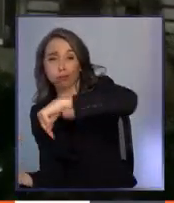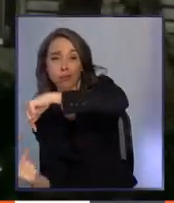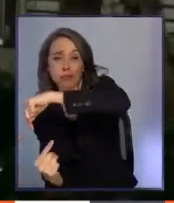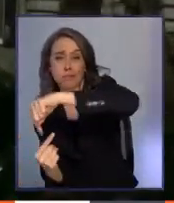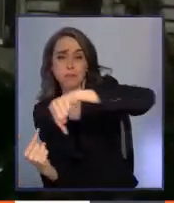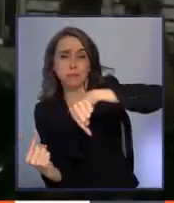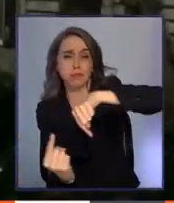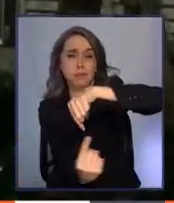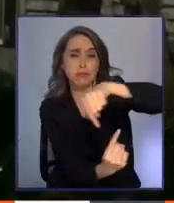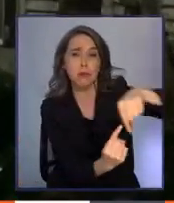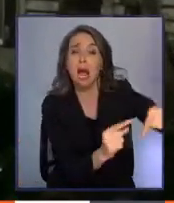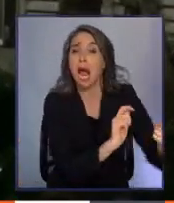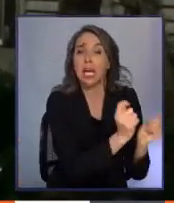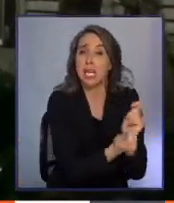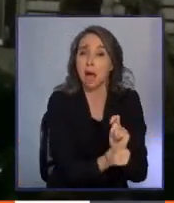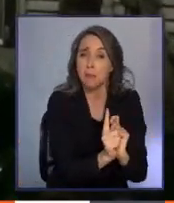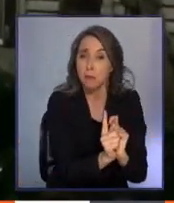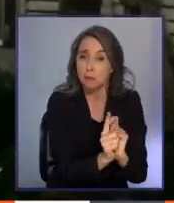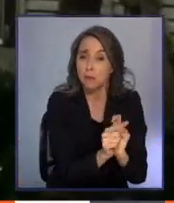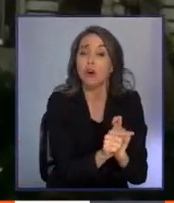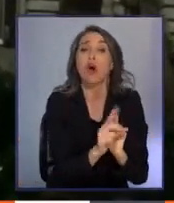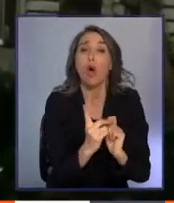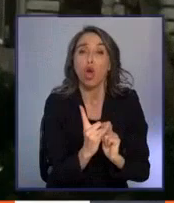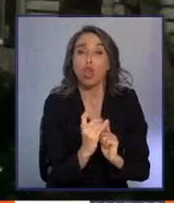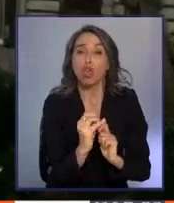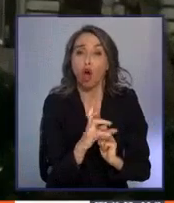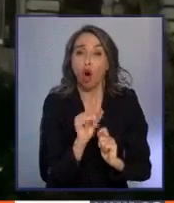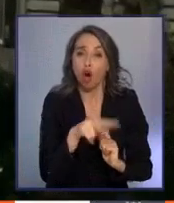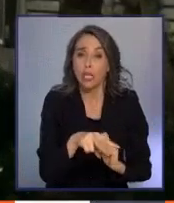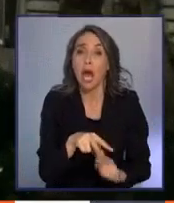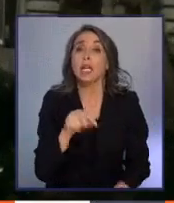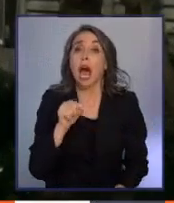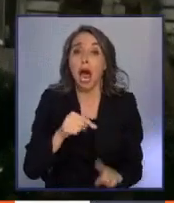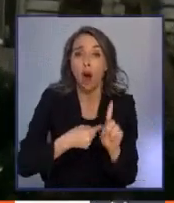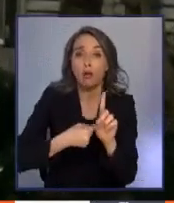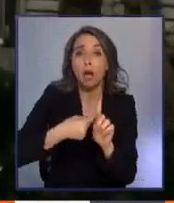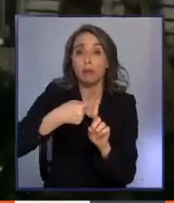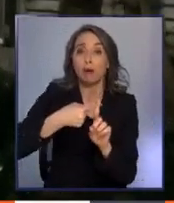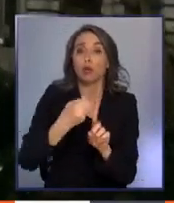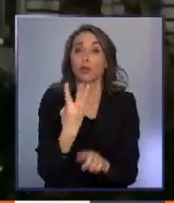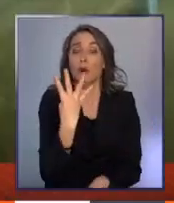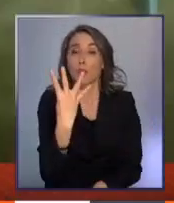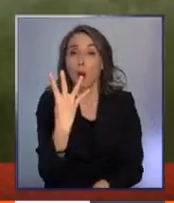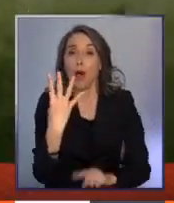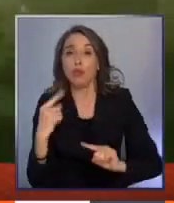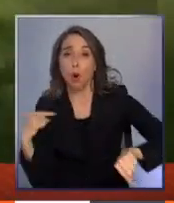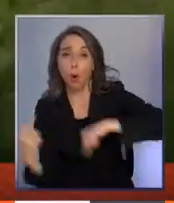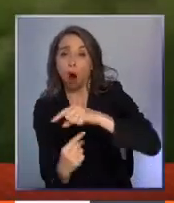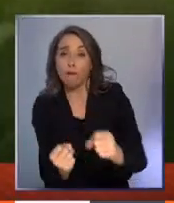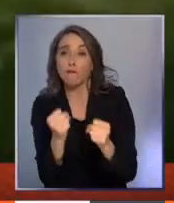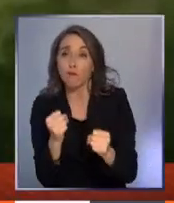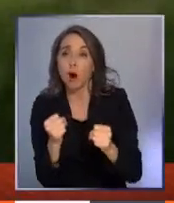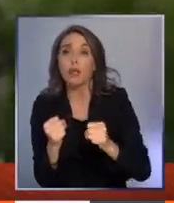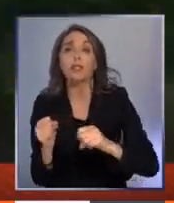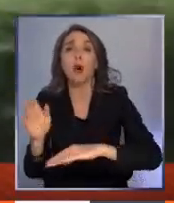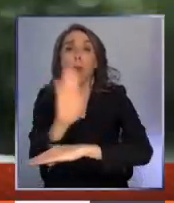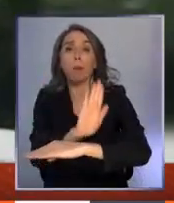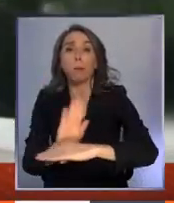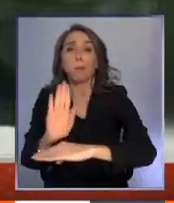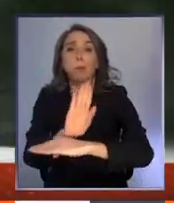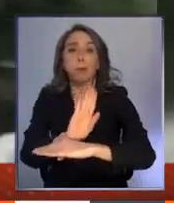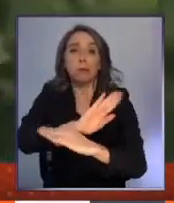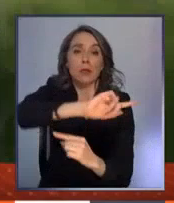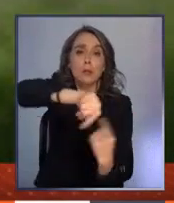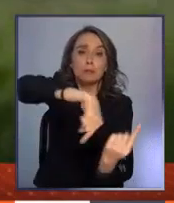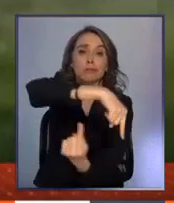por parte del huracán Dorian. El potente huracán degradado hoy a categoría 4 parece estar estacionado sobre